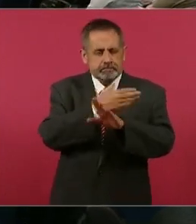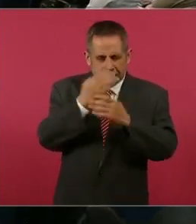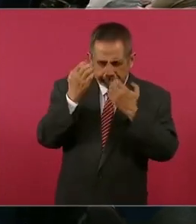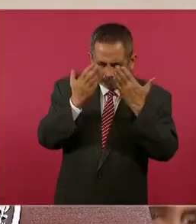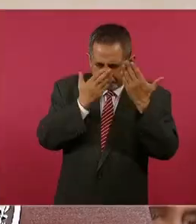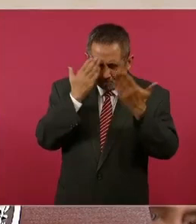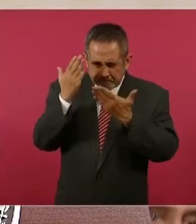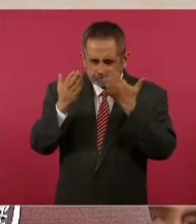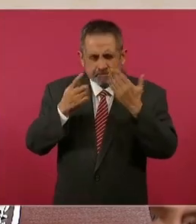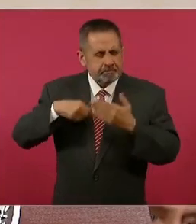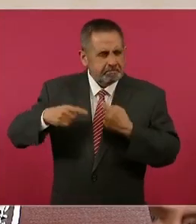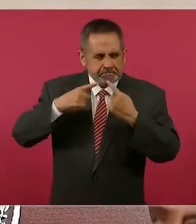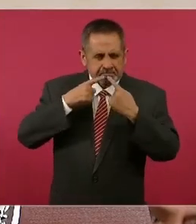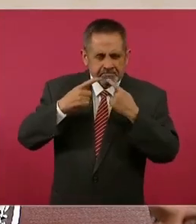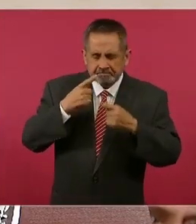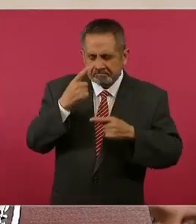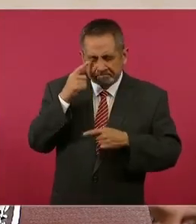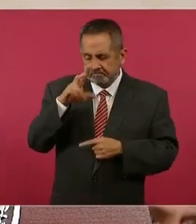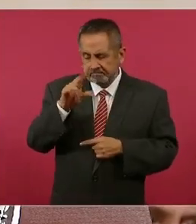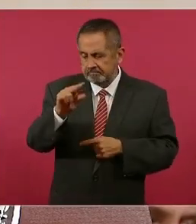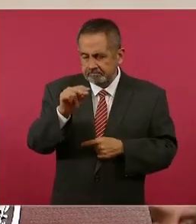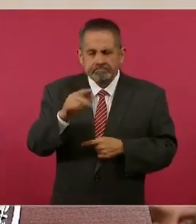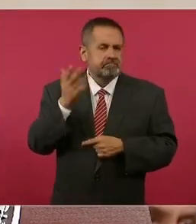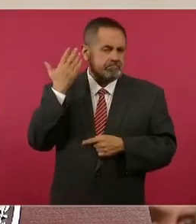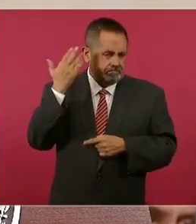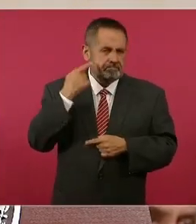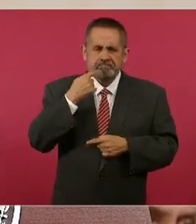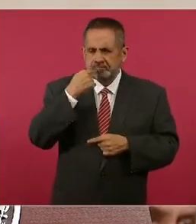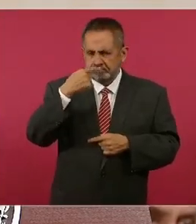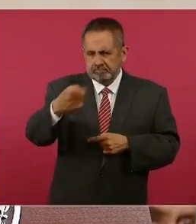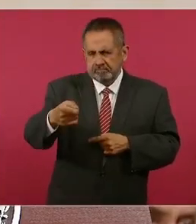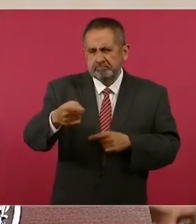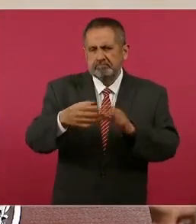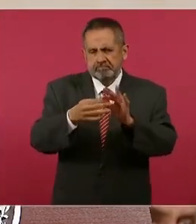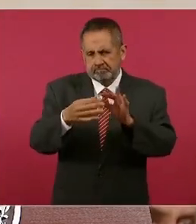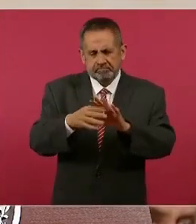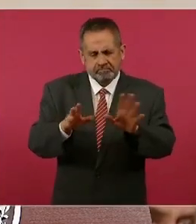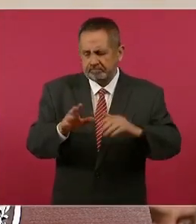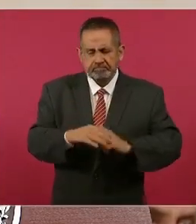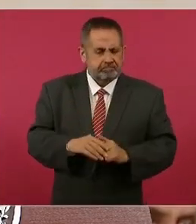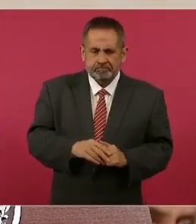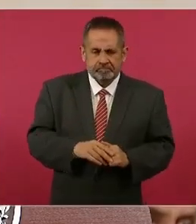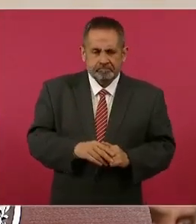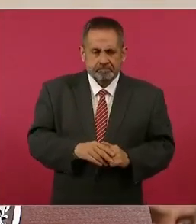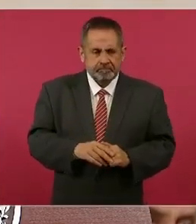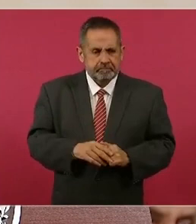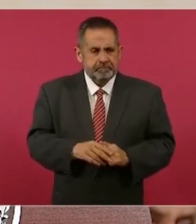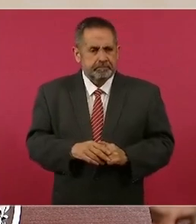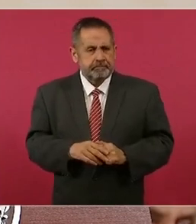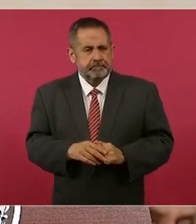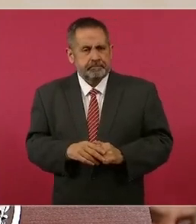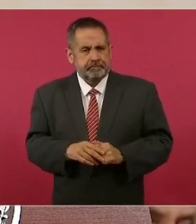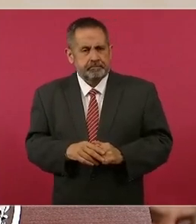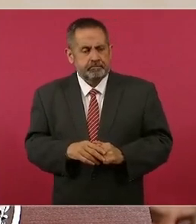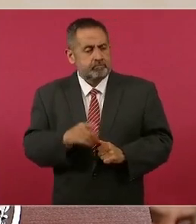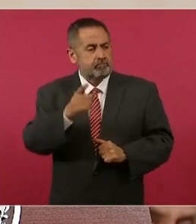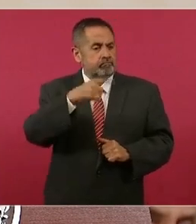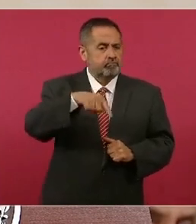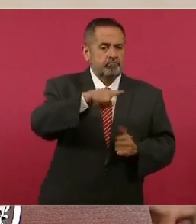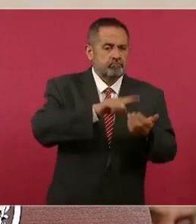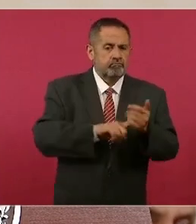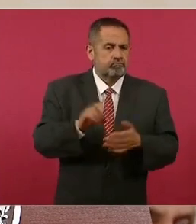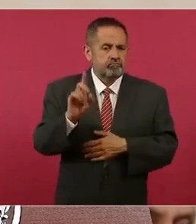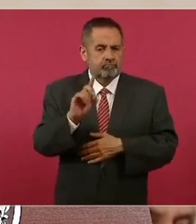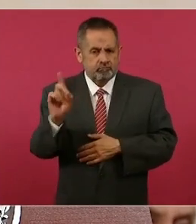aquí y se los hemos comentado, ¿no?, tanto a legisladores demócratas